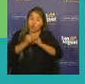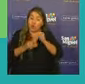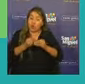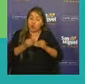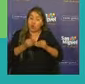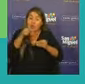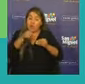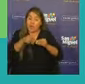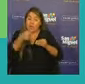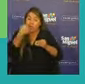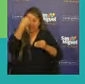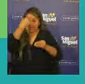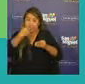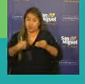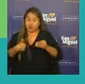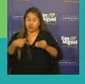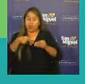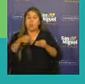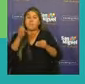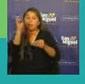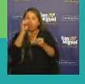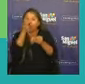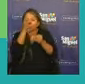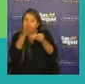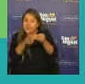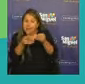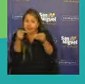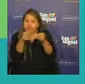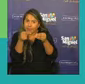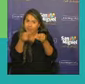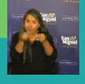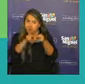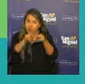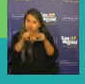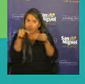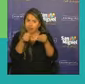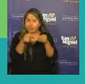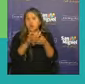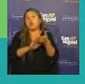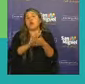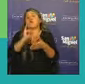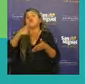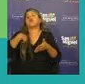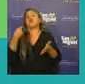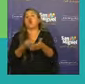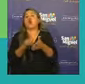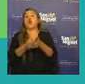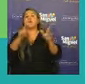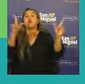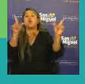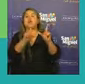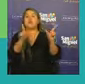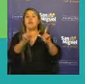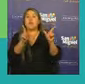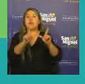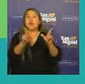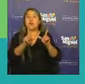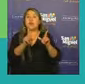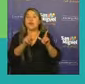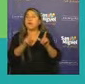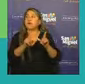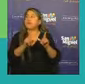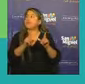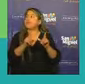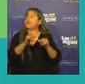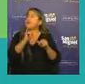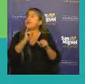ser capaz de un porcentaje de eso que genera. Por ejemplo, si compro una tele, la tele después hay que devolverla, el